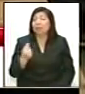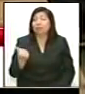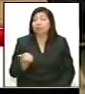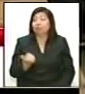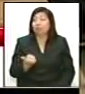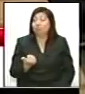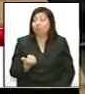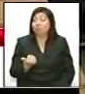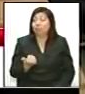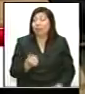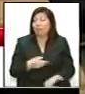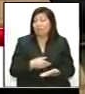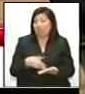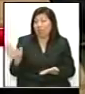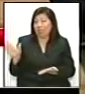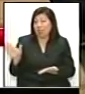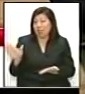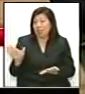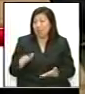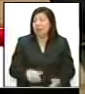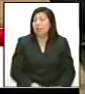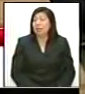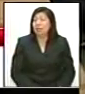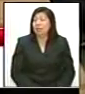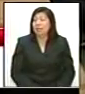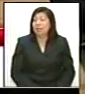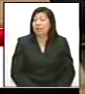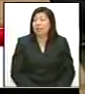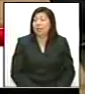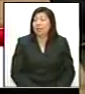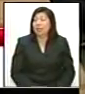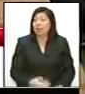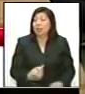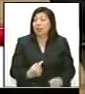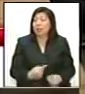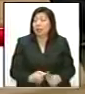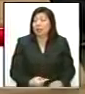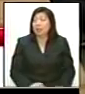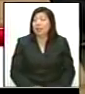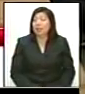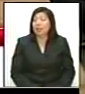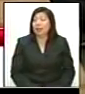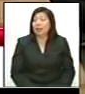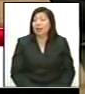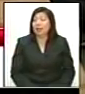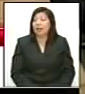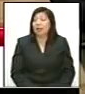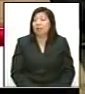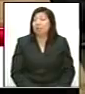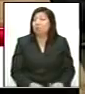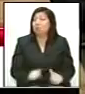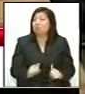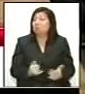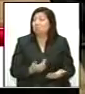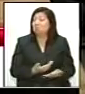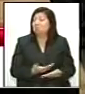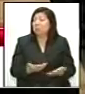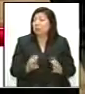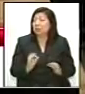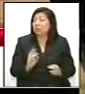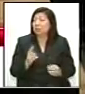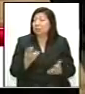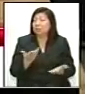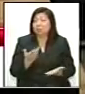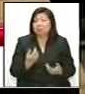inmediatamente deportadas. ¿Algo de eso han visto ustedes con Relaciones Exteriores? Porque se quedó así, o sea, si ya